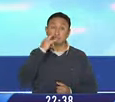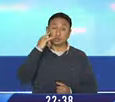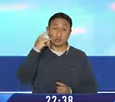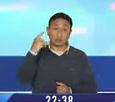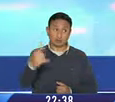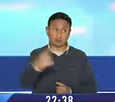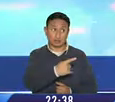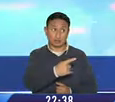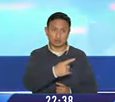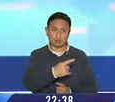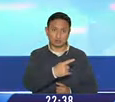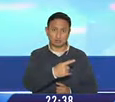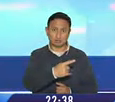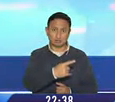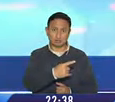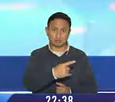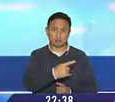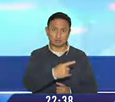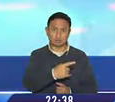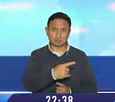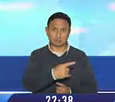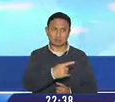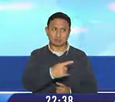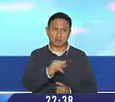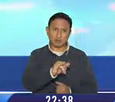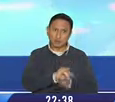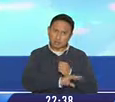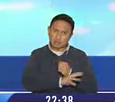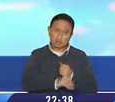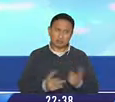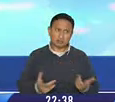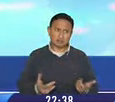quienes acusaron como delincuentes.